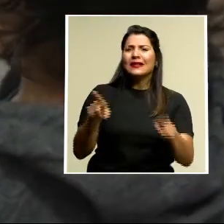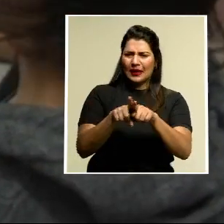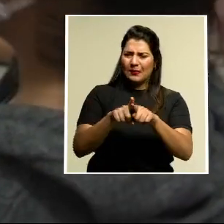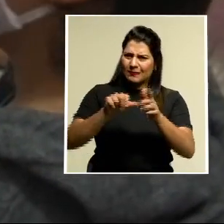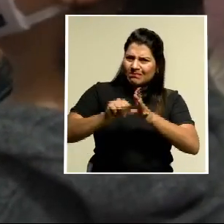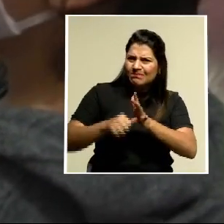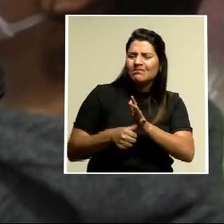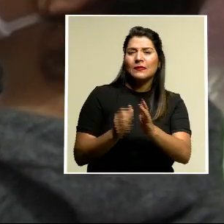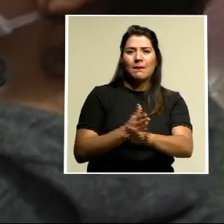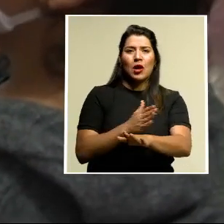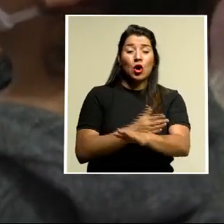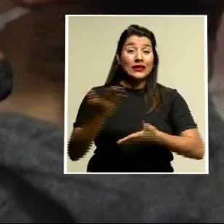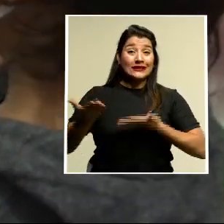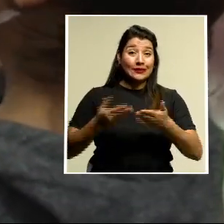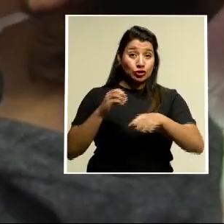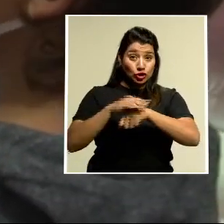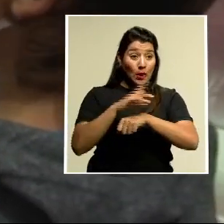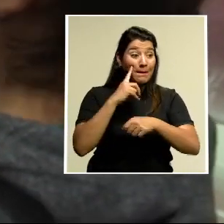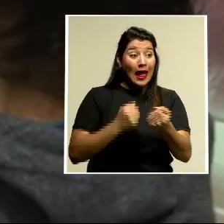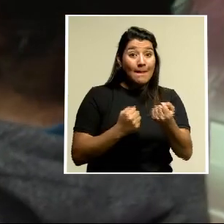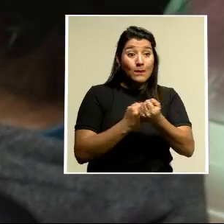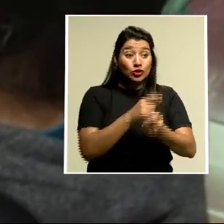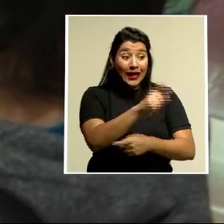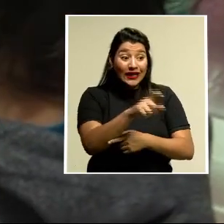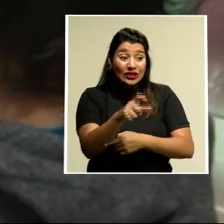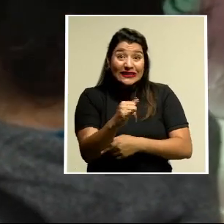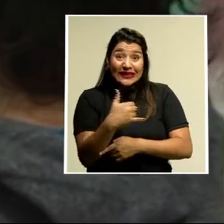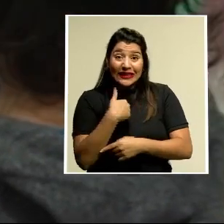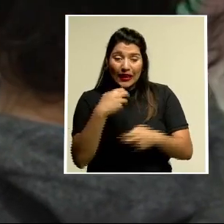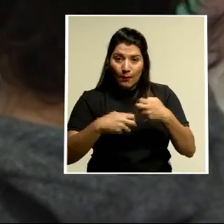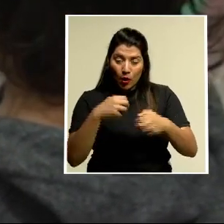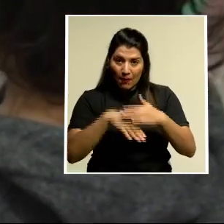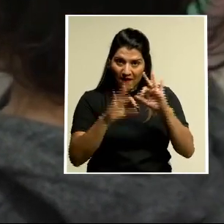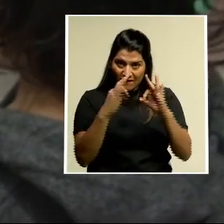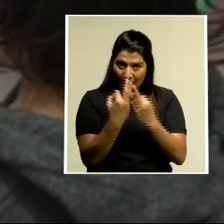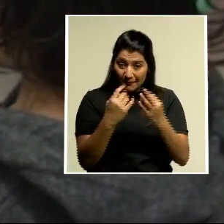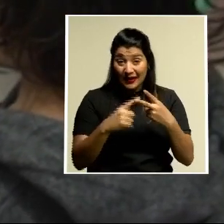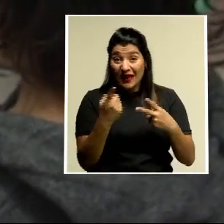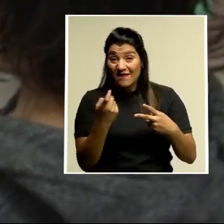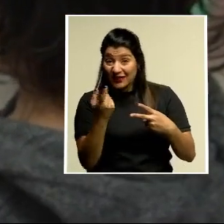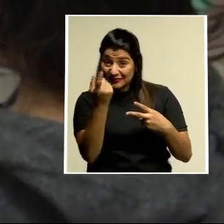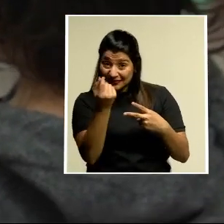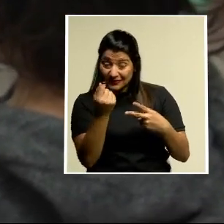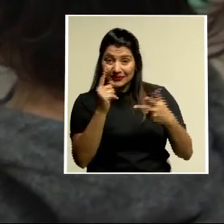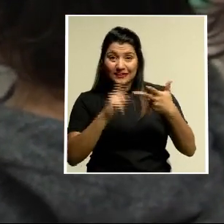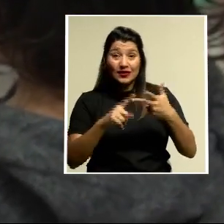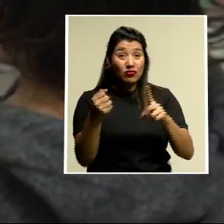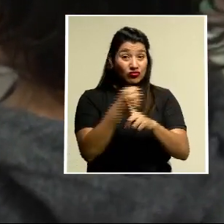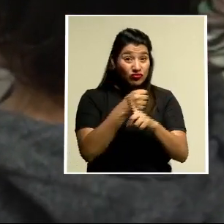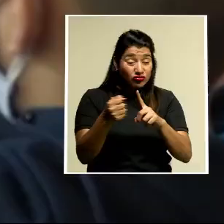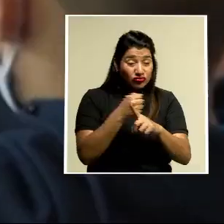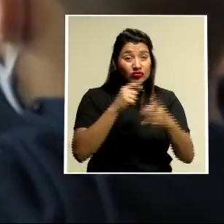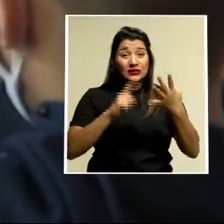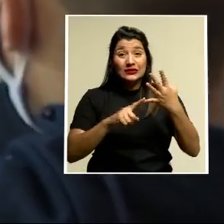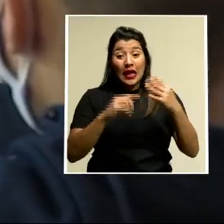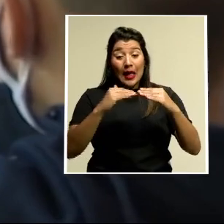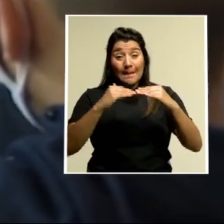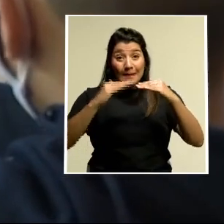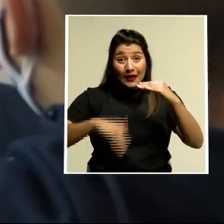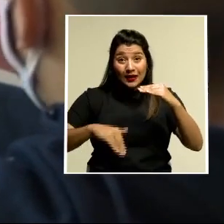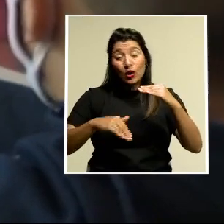el servicio de orientación, dando apoyo a niños con problemas familiares, falta de recursos económicos, violencia, personas menores de